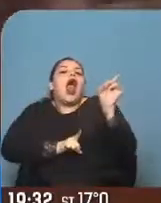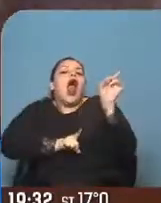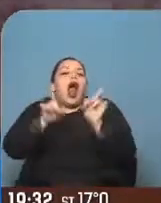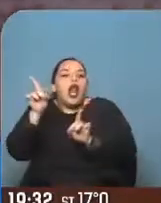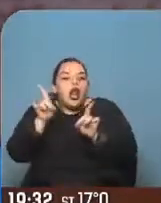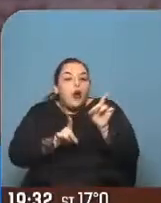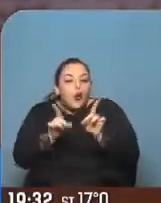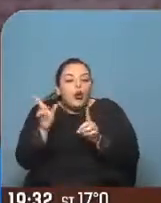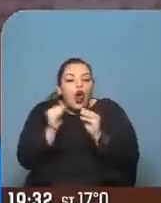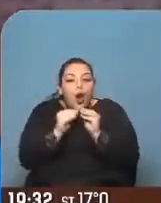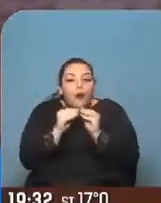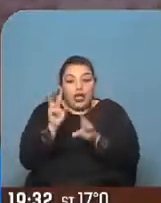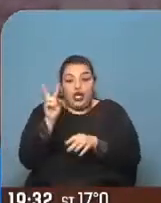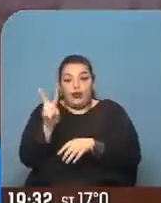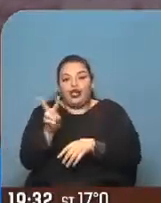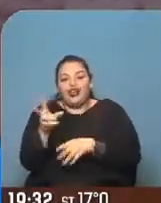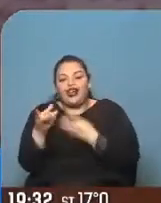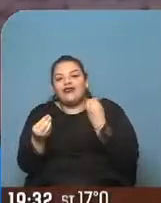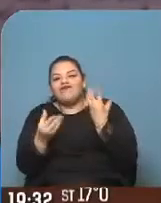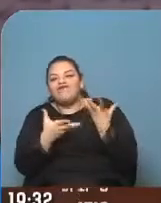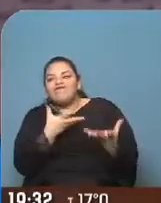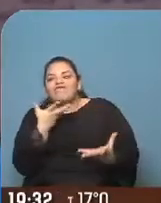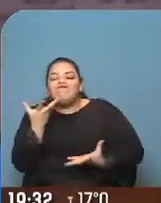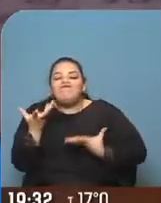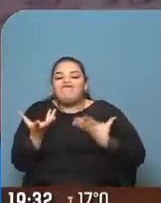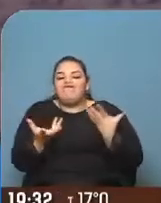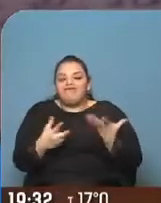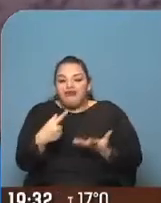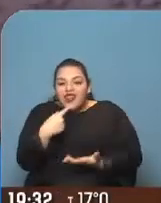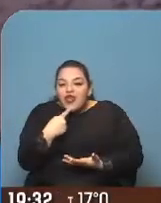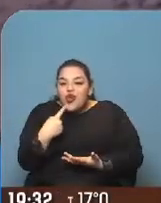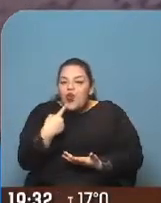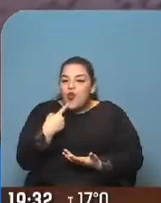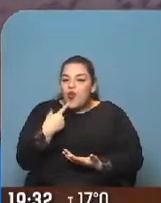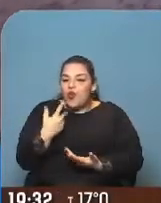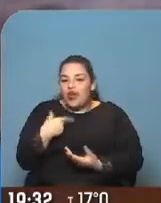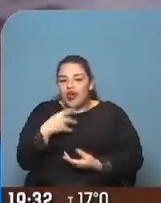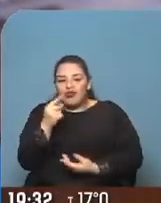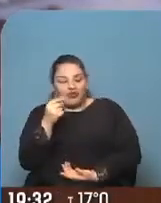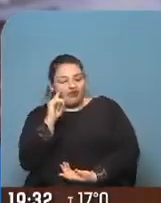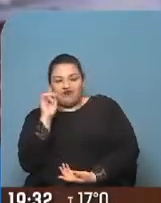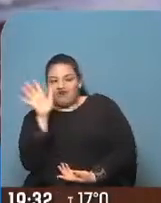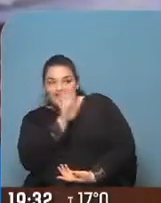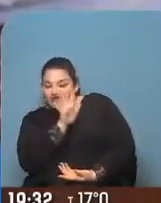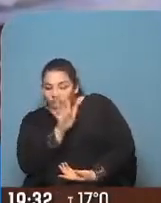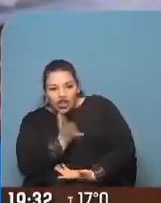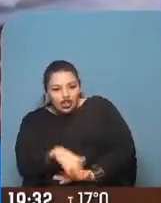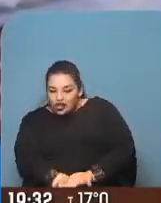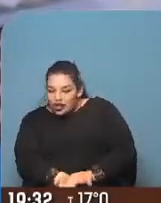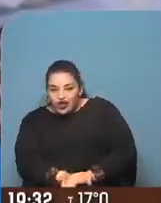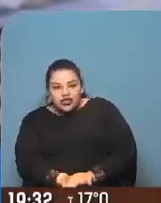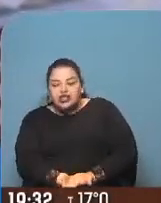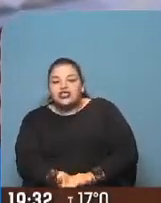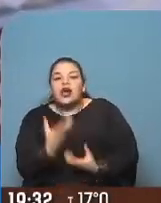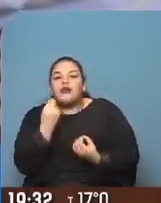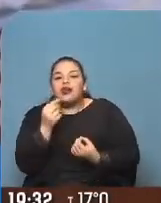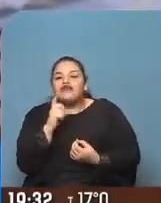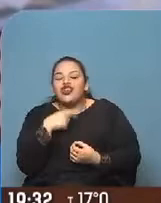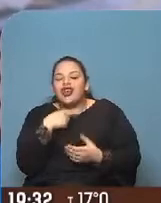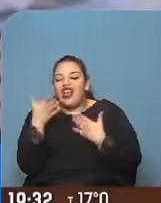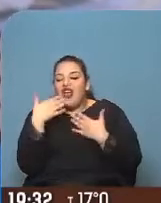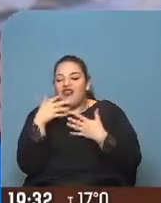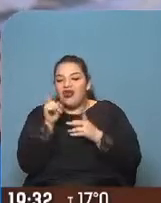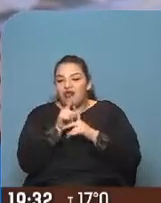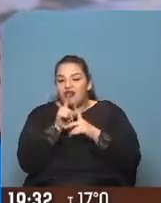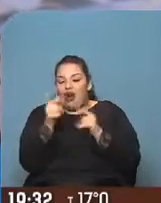compañeros peronistas que la desconocen por momentos o tratan de evitar acercarse